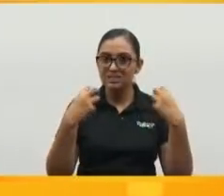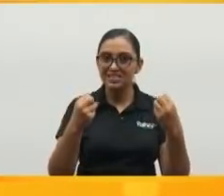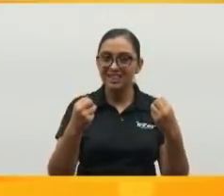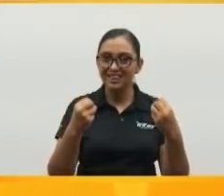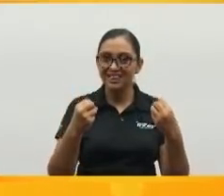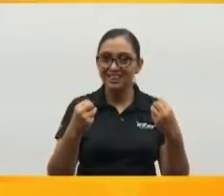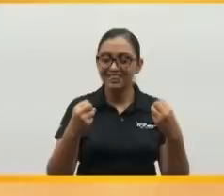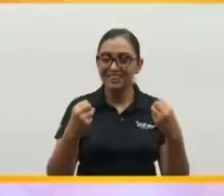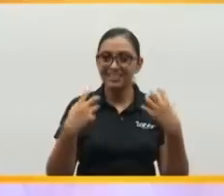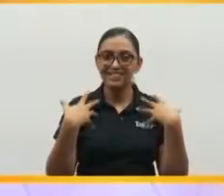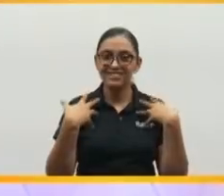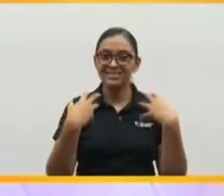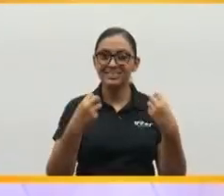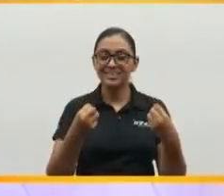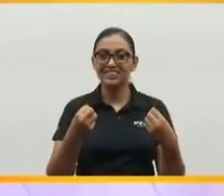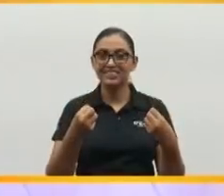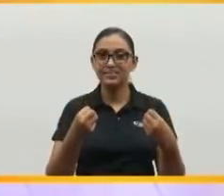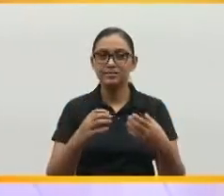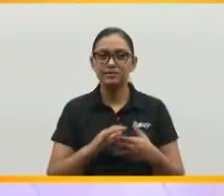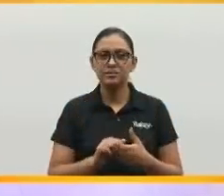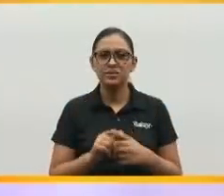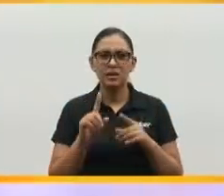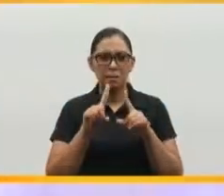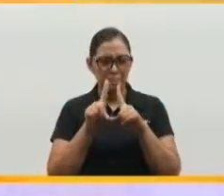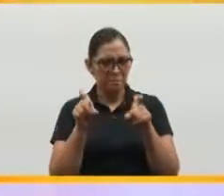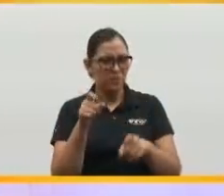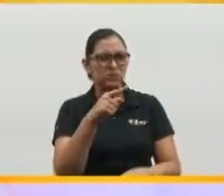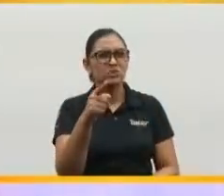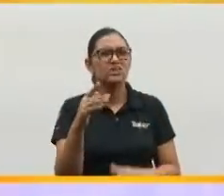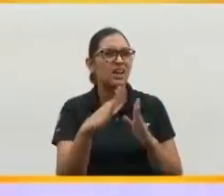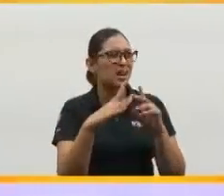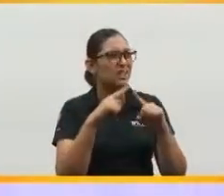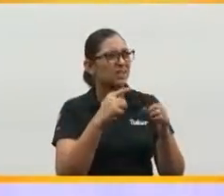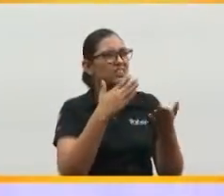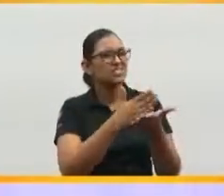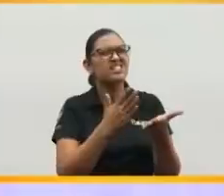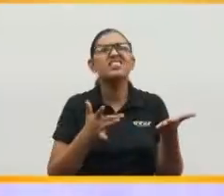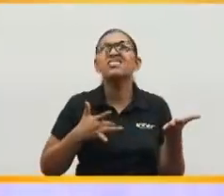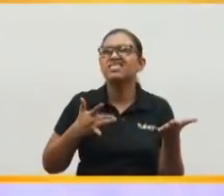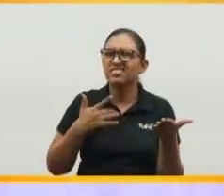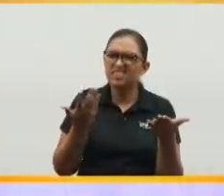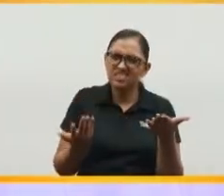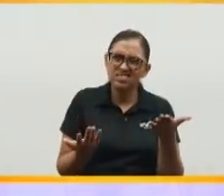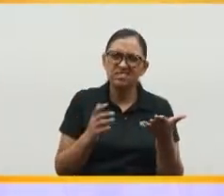De aquel azote. ¿Qué siente usted cuando viene a la casa del Señor?